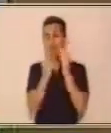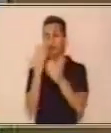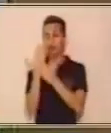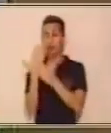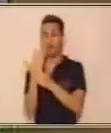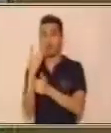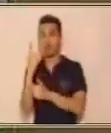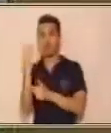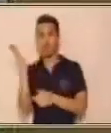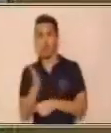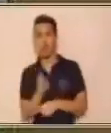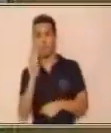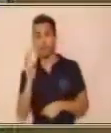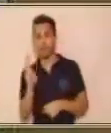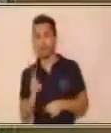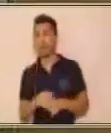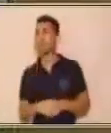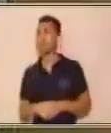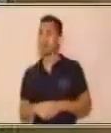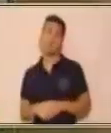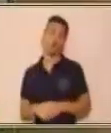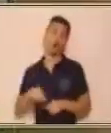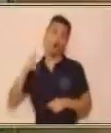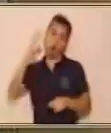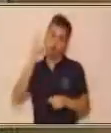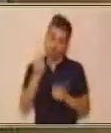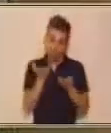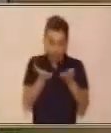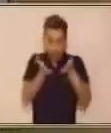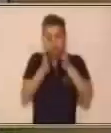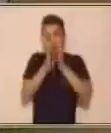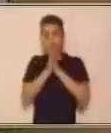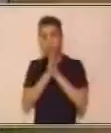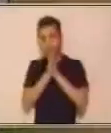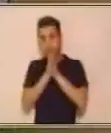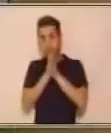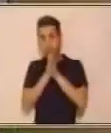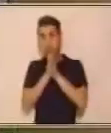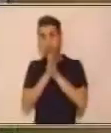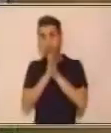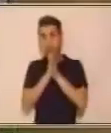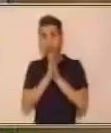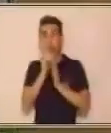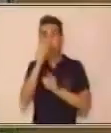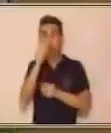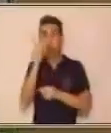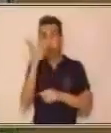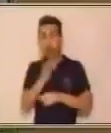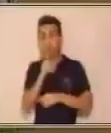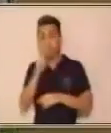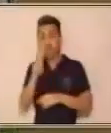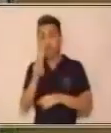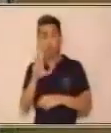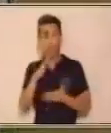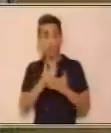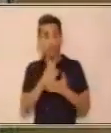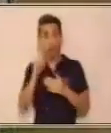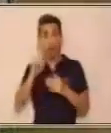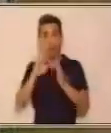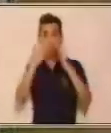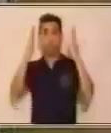a doblar la hoja, ahora vamos a tener al entero dividido en 4